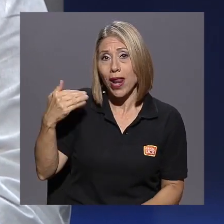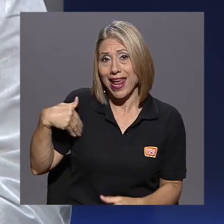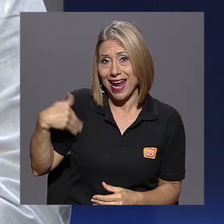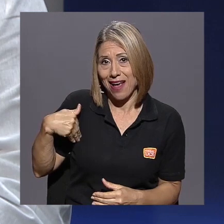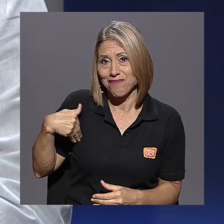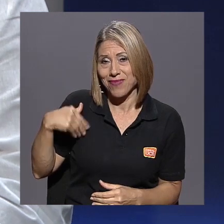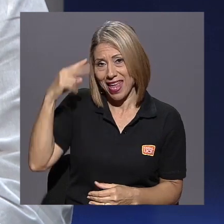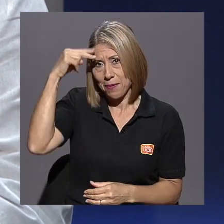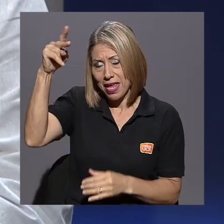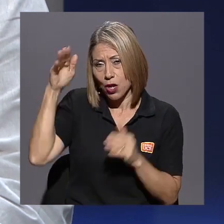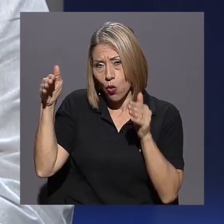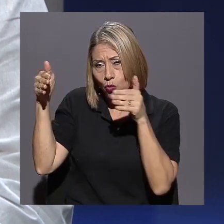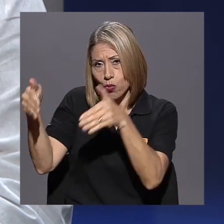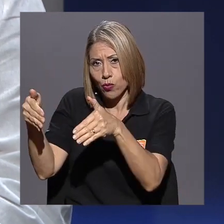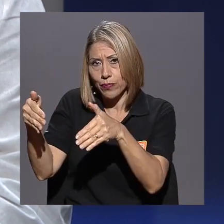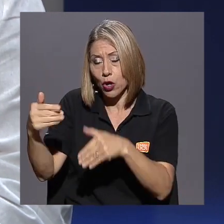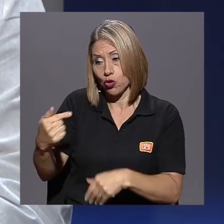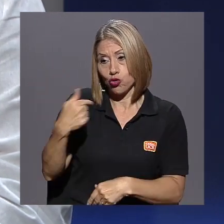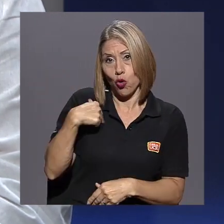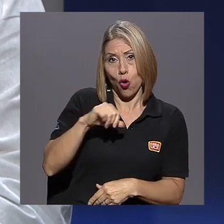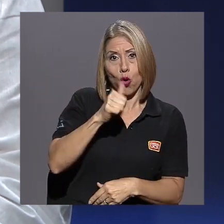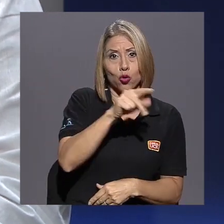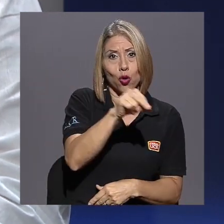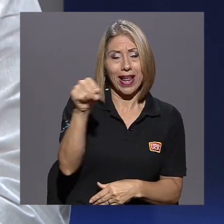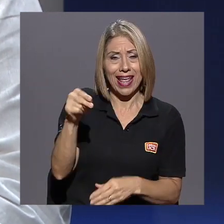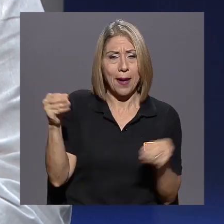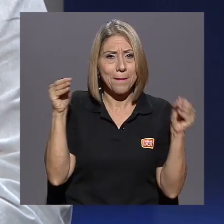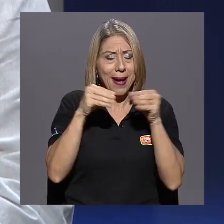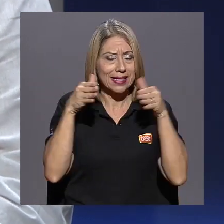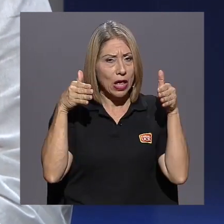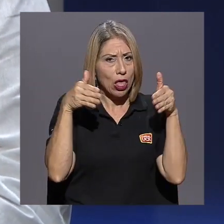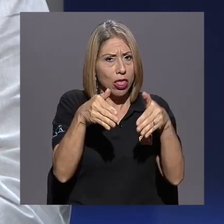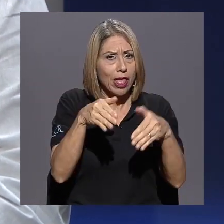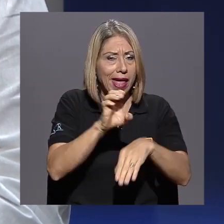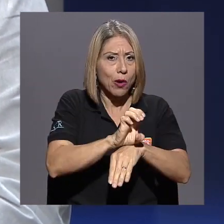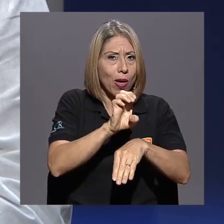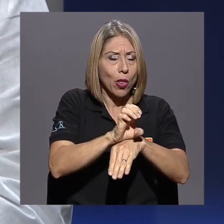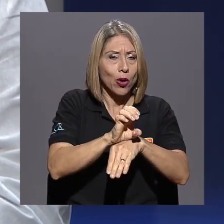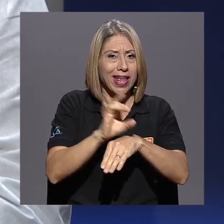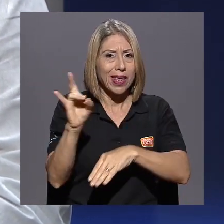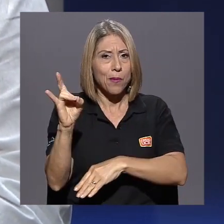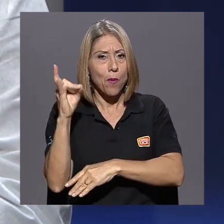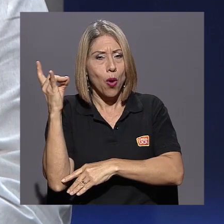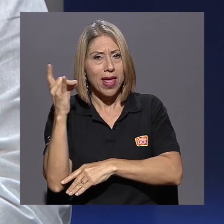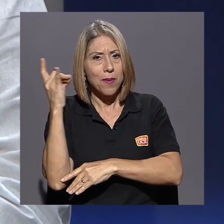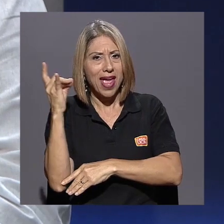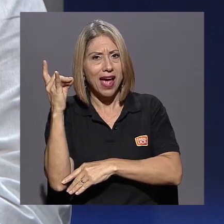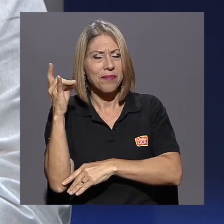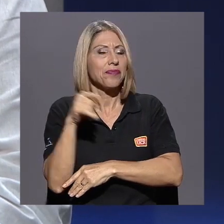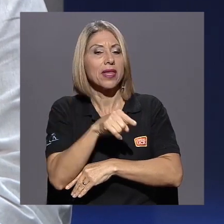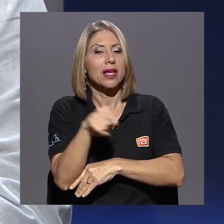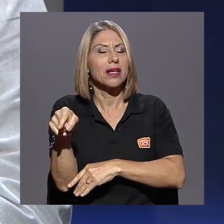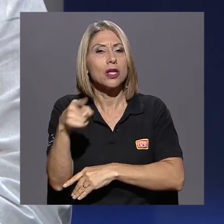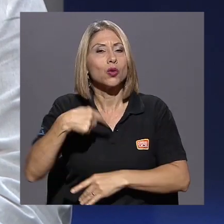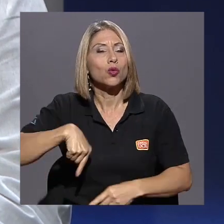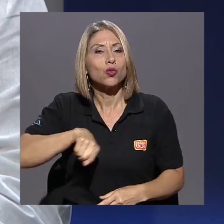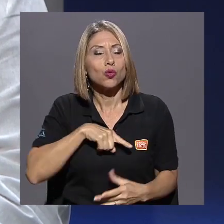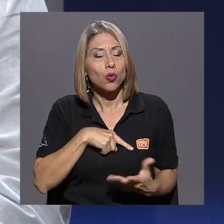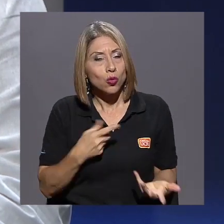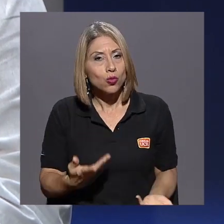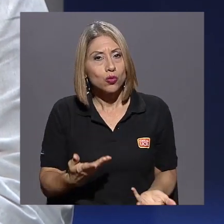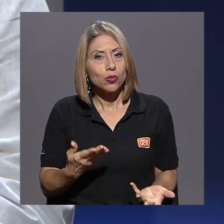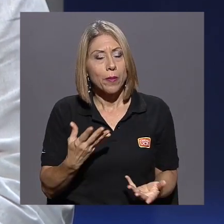hoy otro colega nos hemos más enfocado en ecuador y bolivia y creo que lo que hay que subrayar es que nosotros